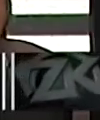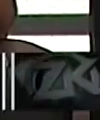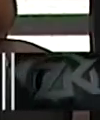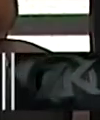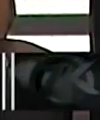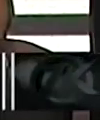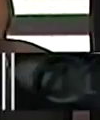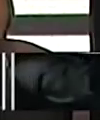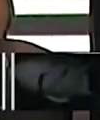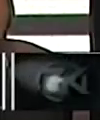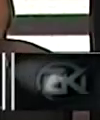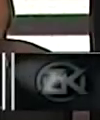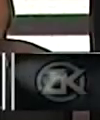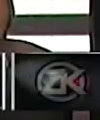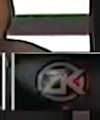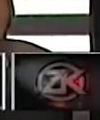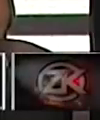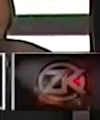¿Por qué?